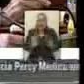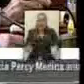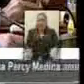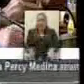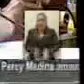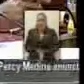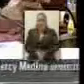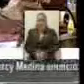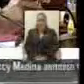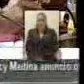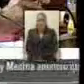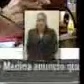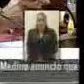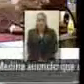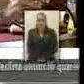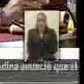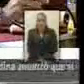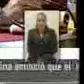directamente.